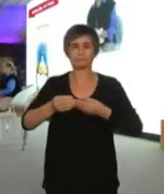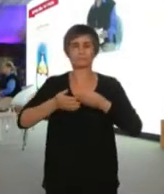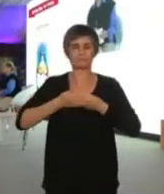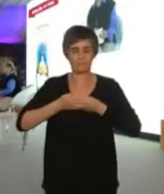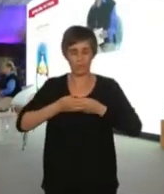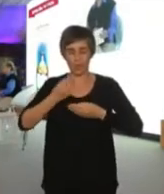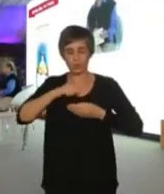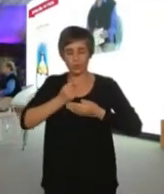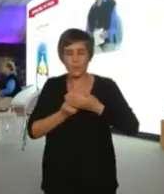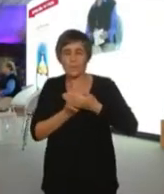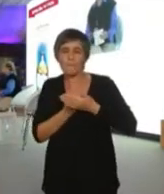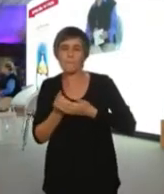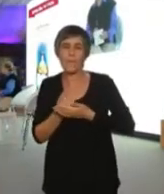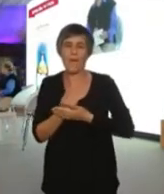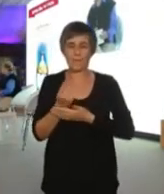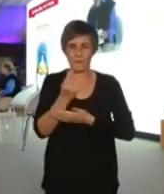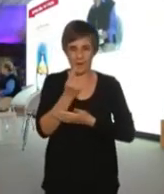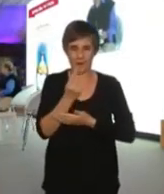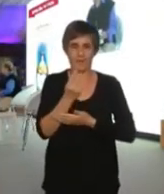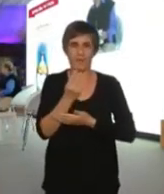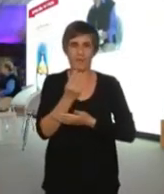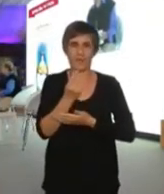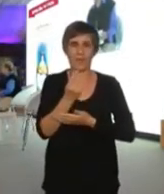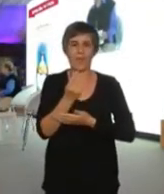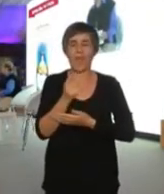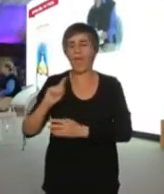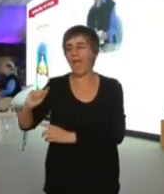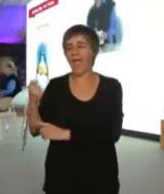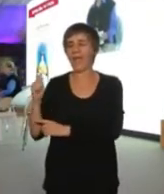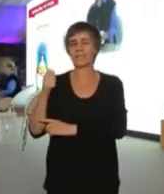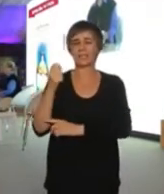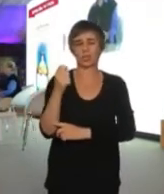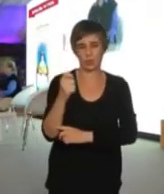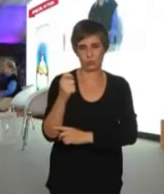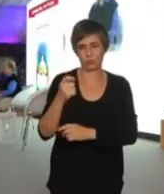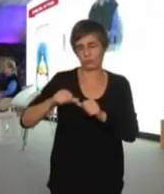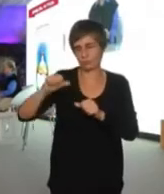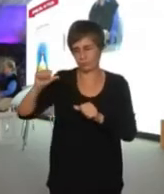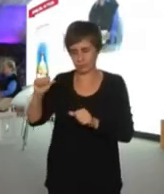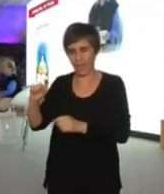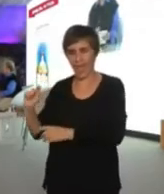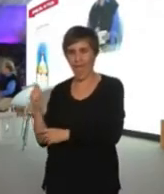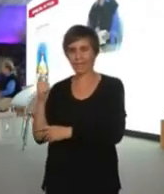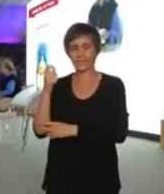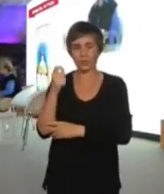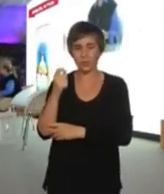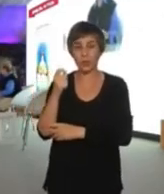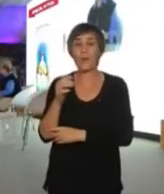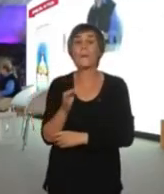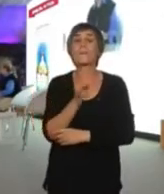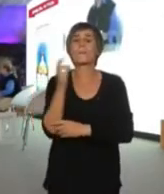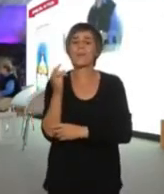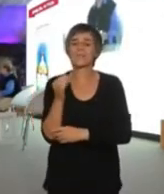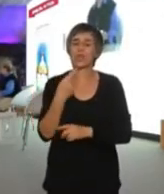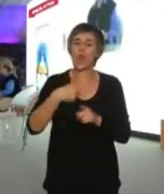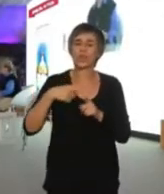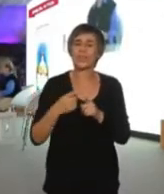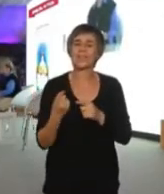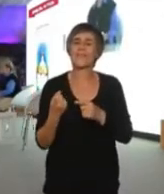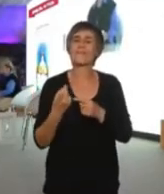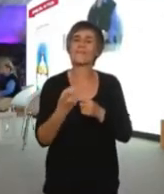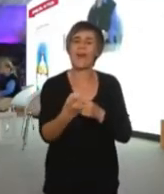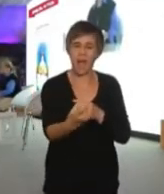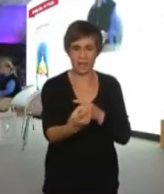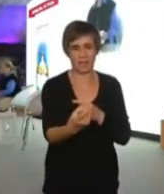son algunas de las conquistas que hemos hecho, pero también cuáles son muchos de los déficits que tienen